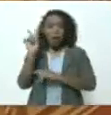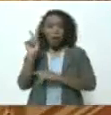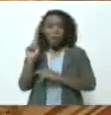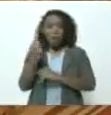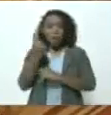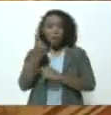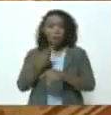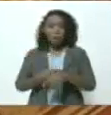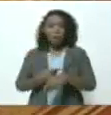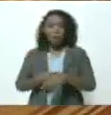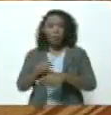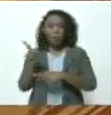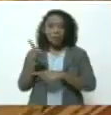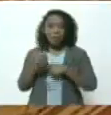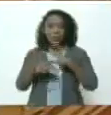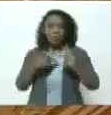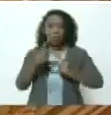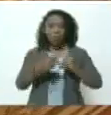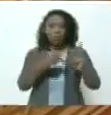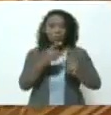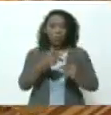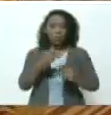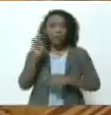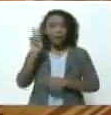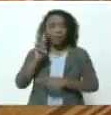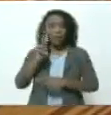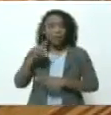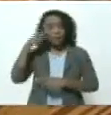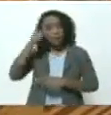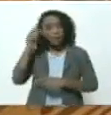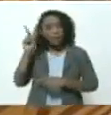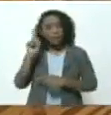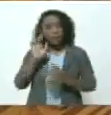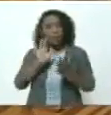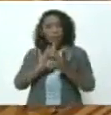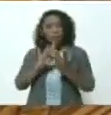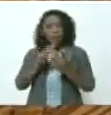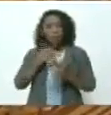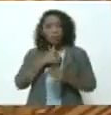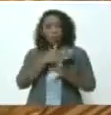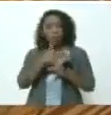primera temporada de esta producción de La Villa del Cine. Con estas imágenes que nosotros